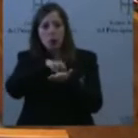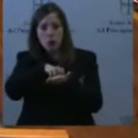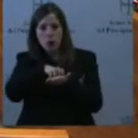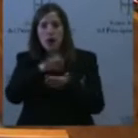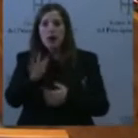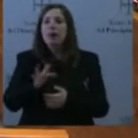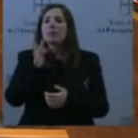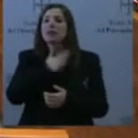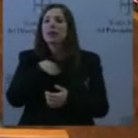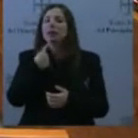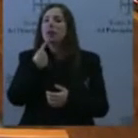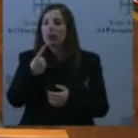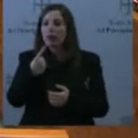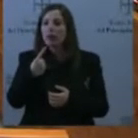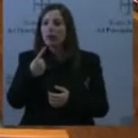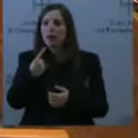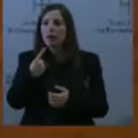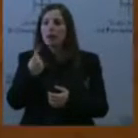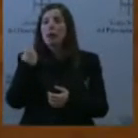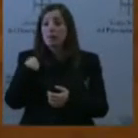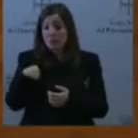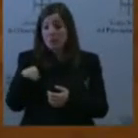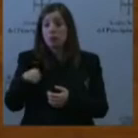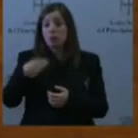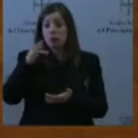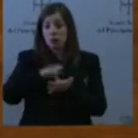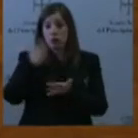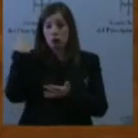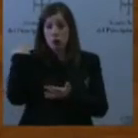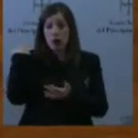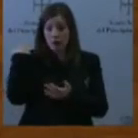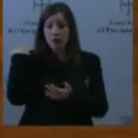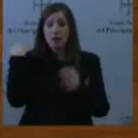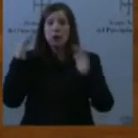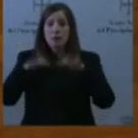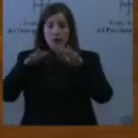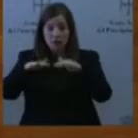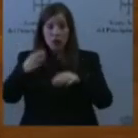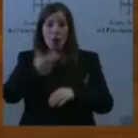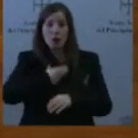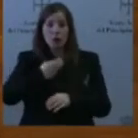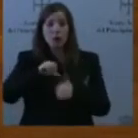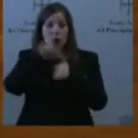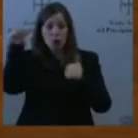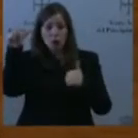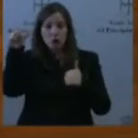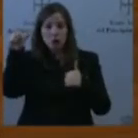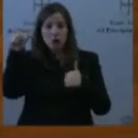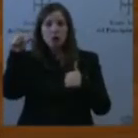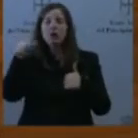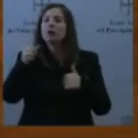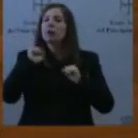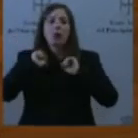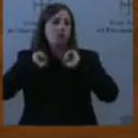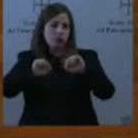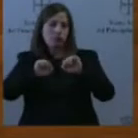se reclamó en la concentración de ayer en la Plaza del Ayuntamiento de Sisión, nuestro rechazo total al ERE, un ERE